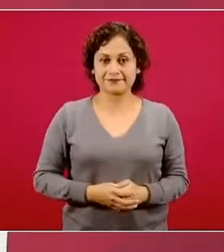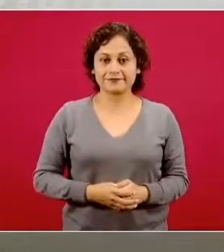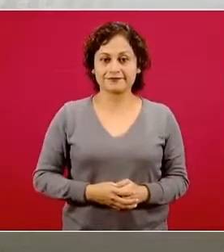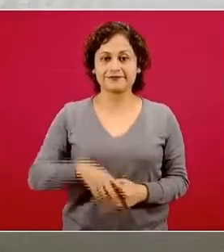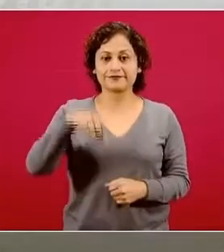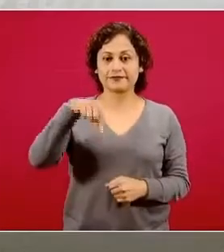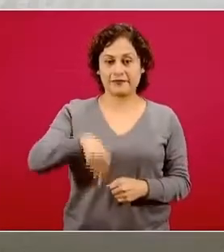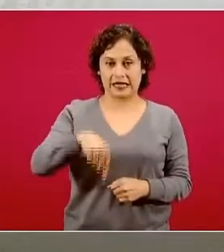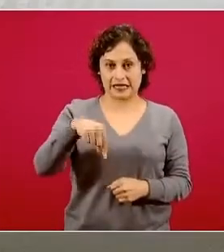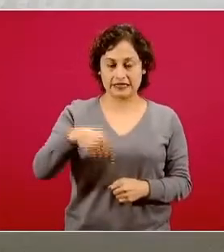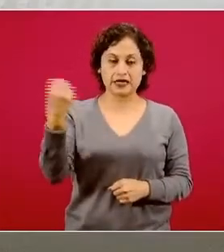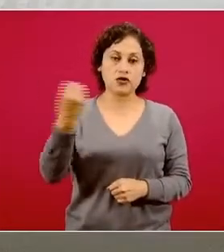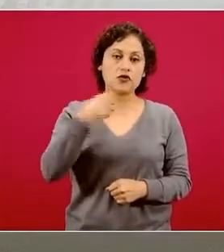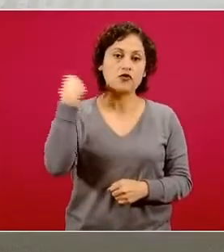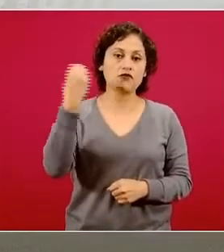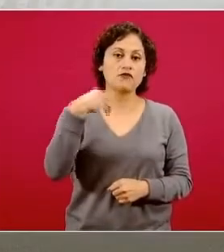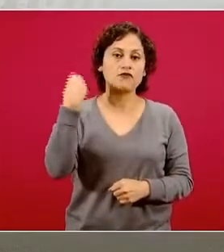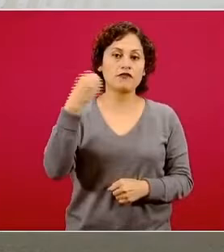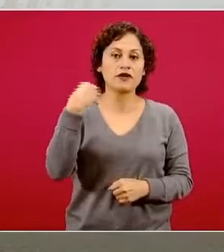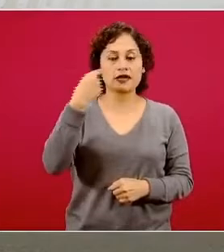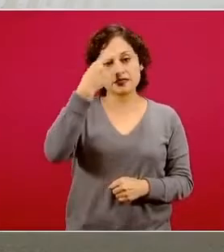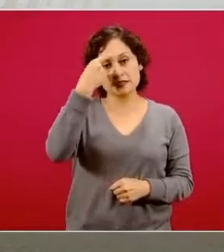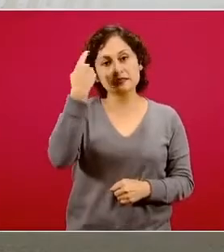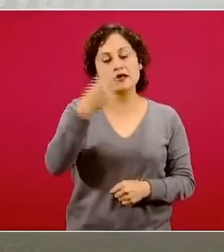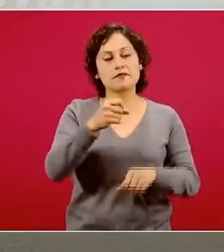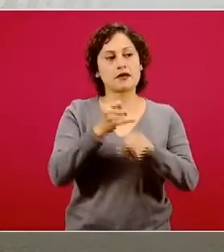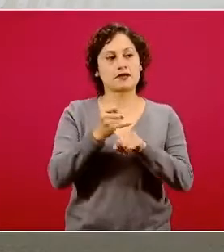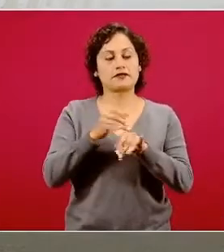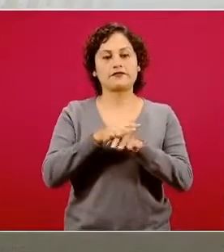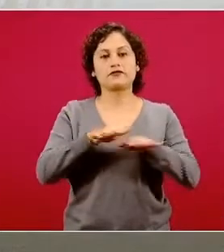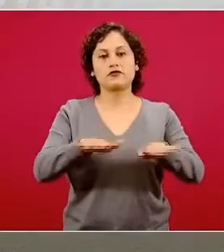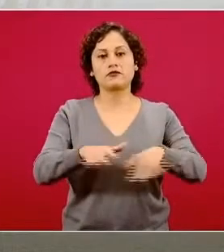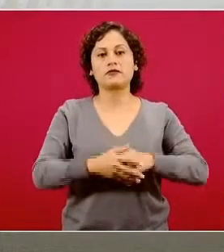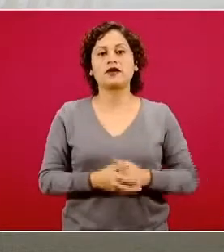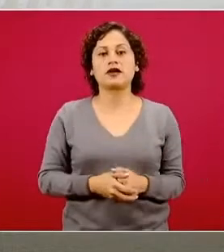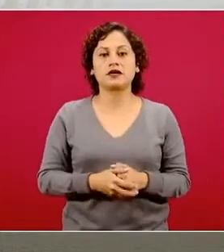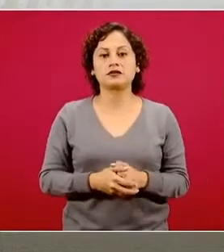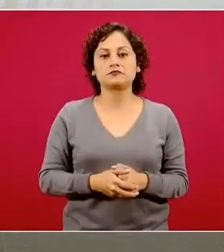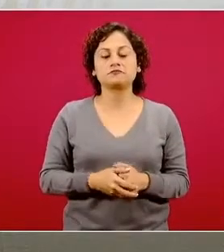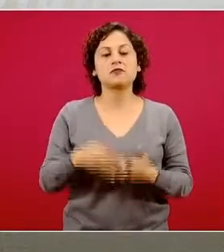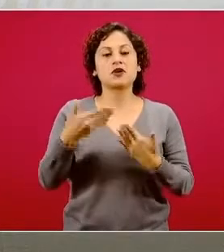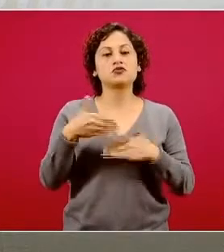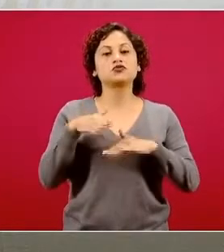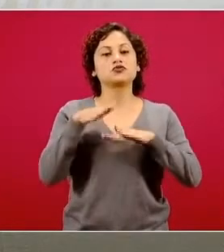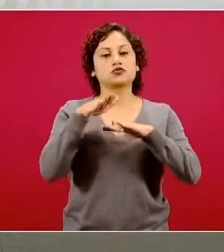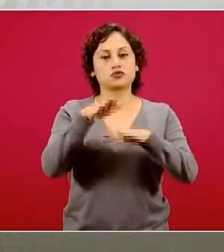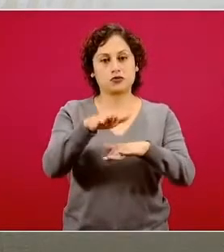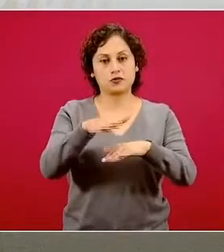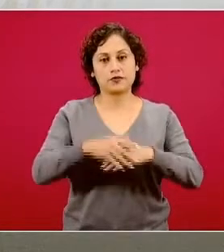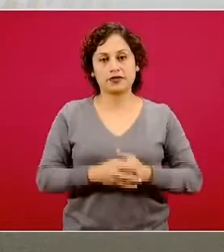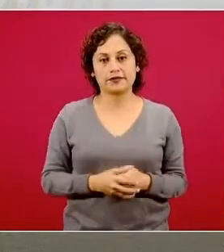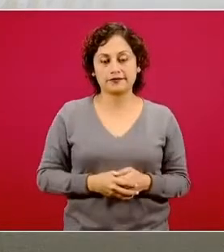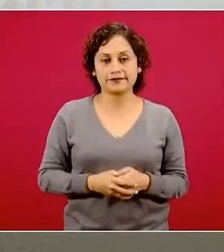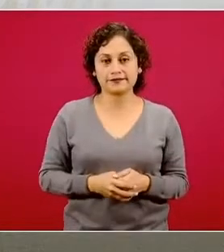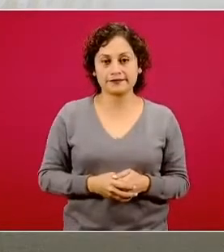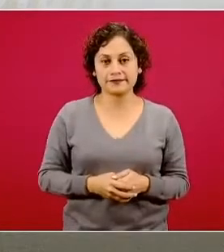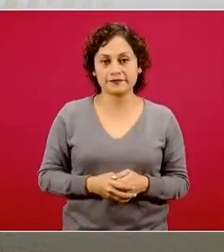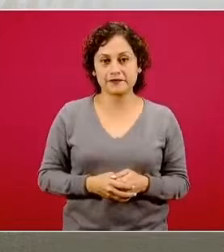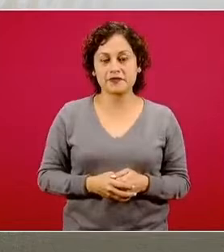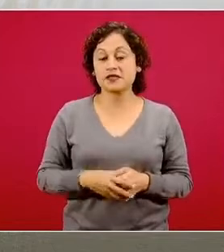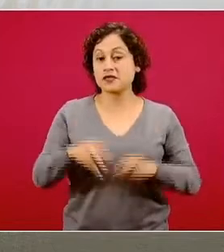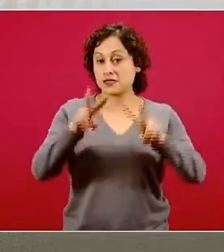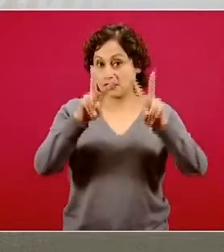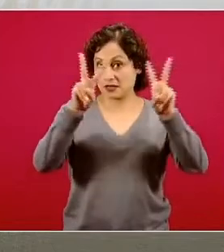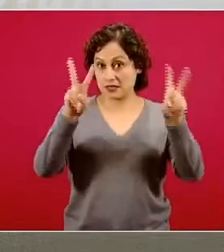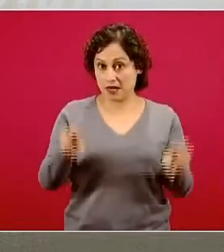conferencia de prensa para informar puntualmente a todas y todos sobre la